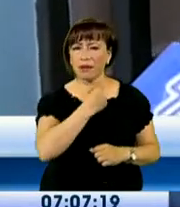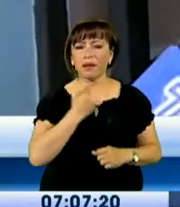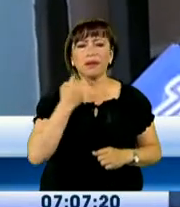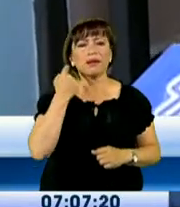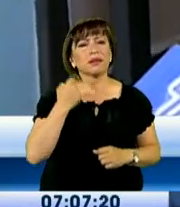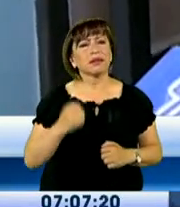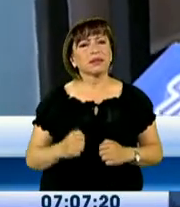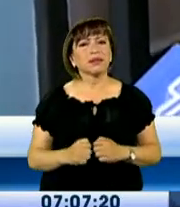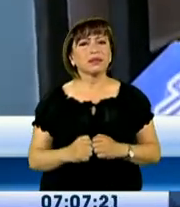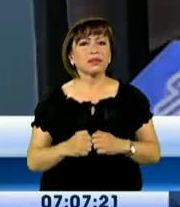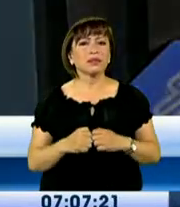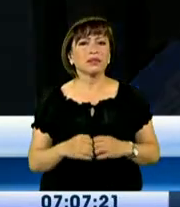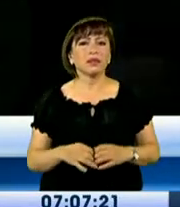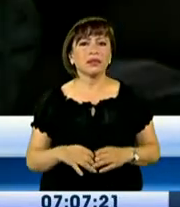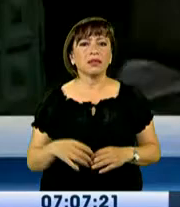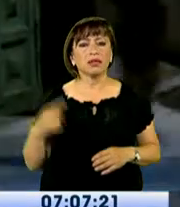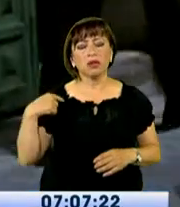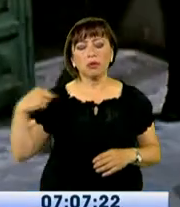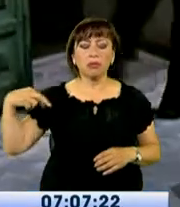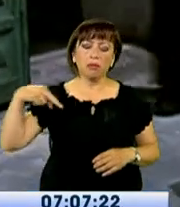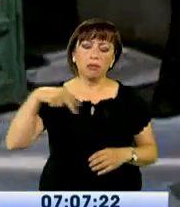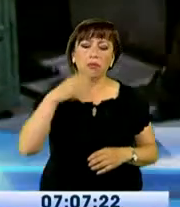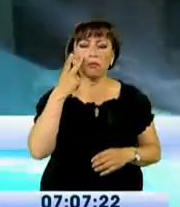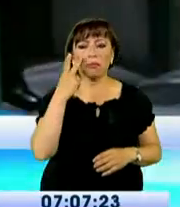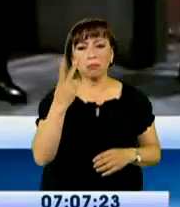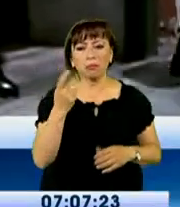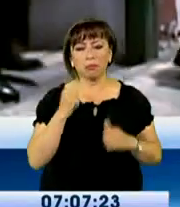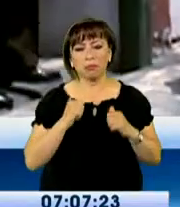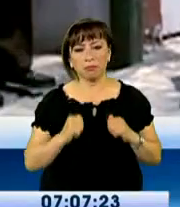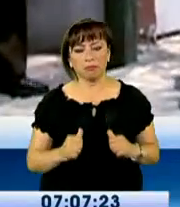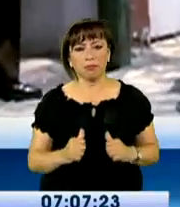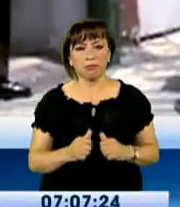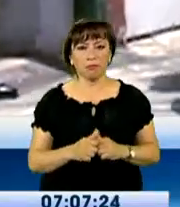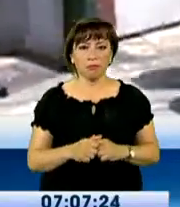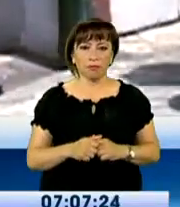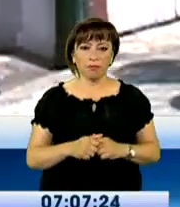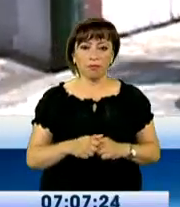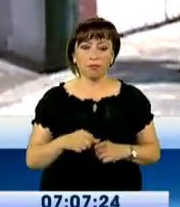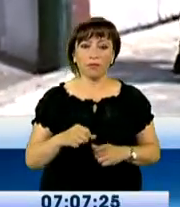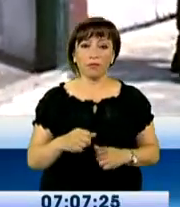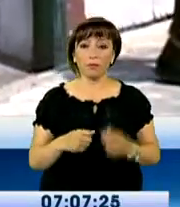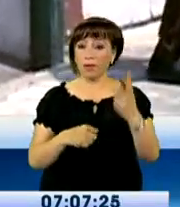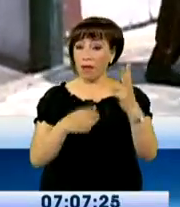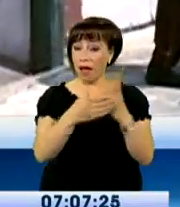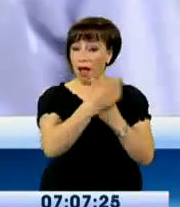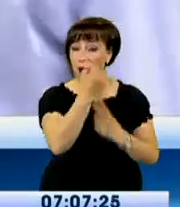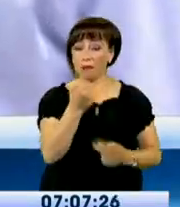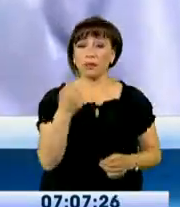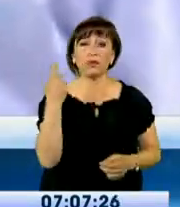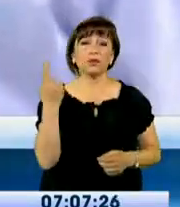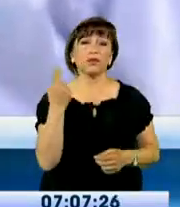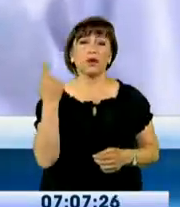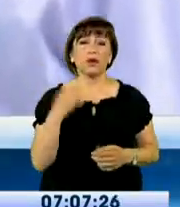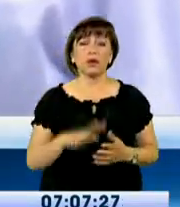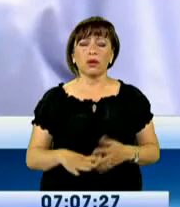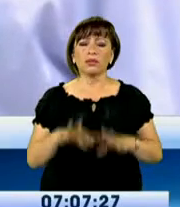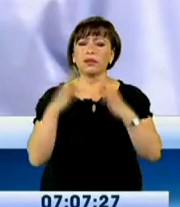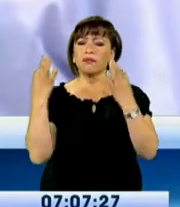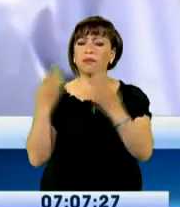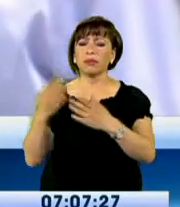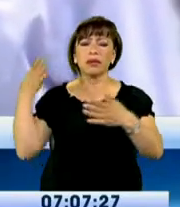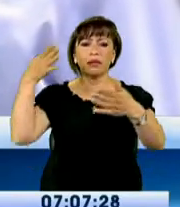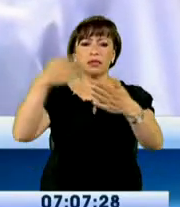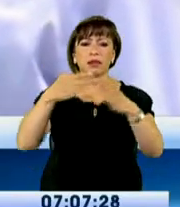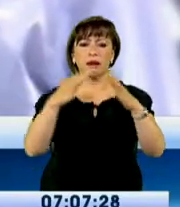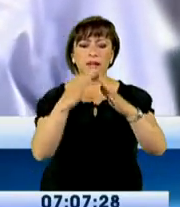Bueno, yo de pasada. Aparentemente en el departamento estaban solos. Cuando los familiares llegaron, se observaron escenas dolorosas.